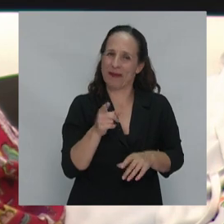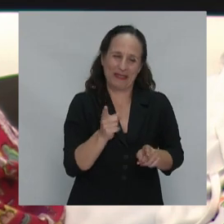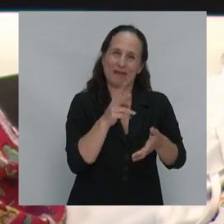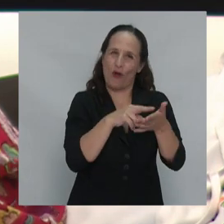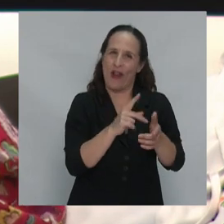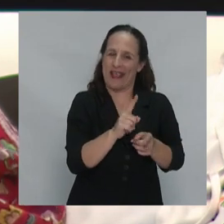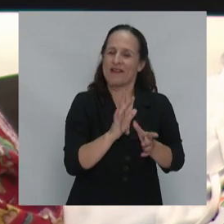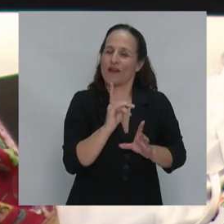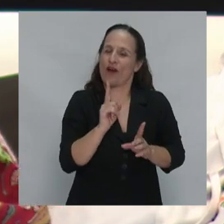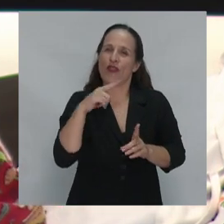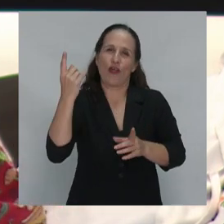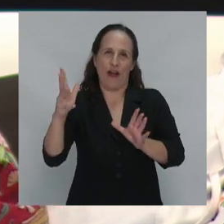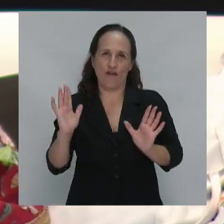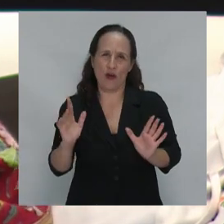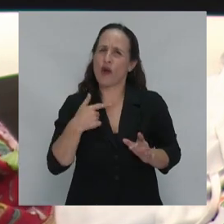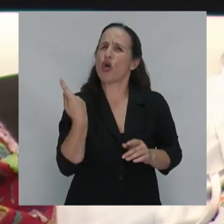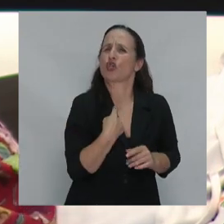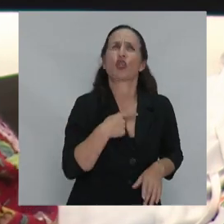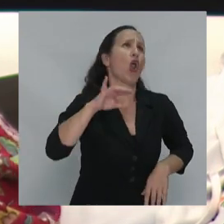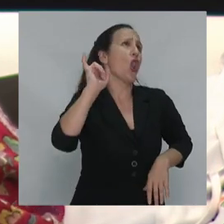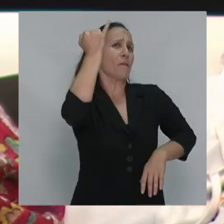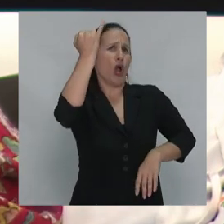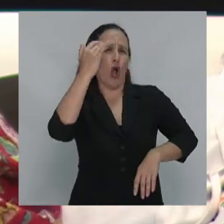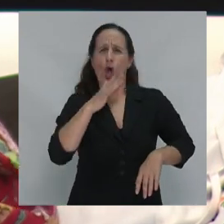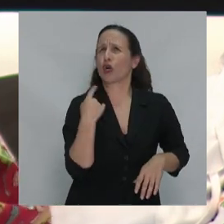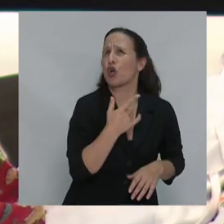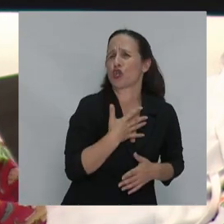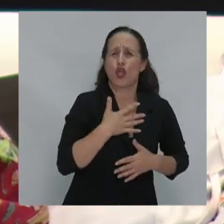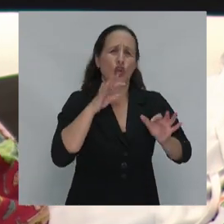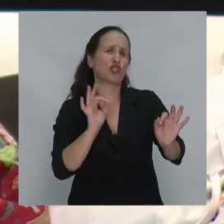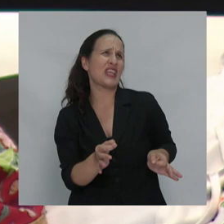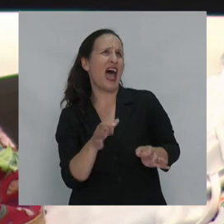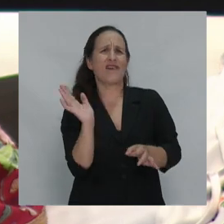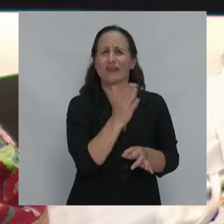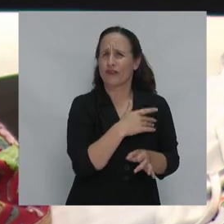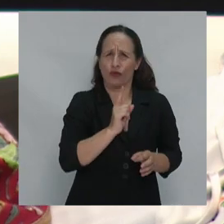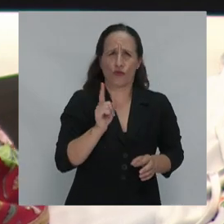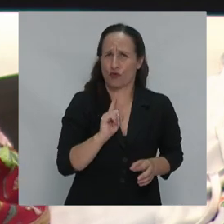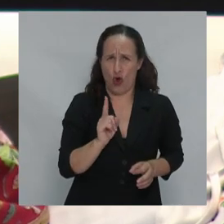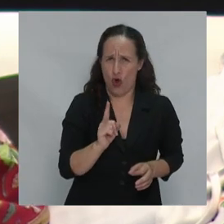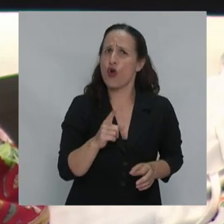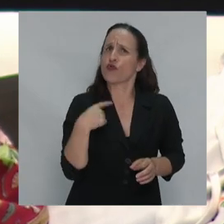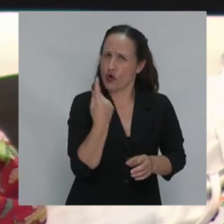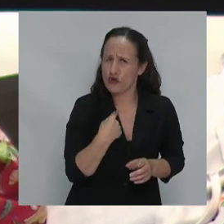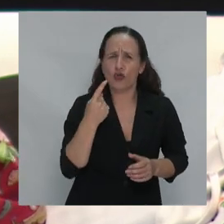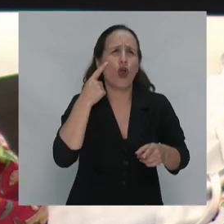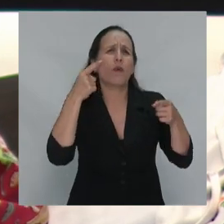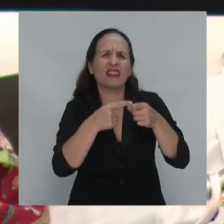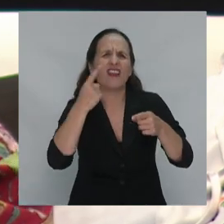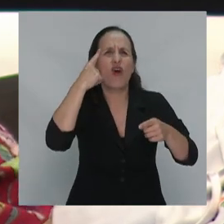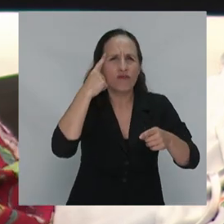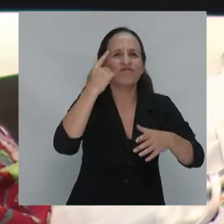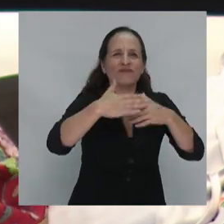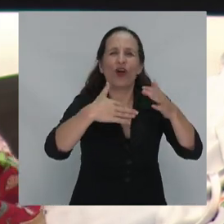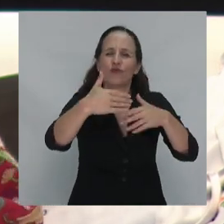de mencionar. No somos los mejores ni somos dioses de nadie. De a par, colectivamente, vamos a construir esa otra